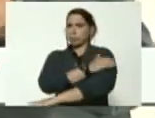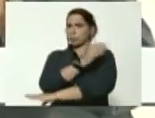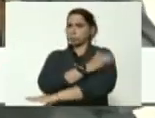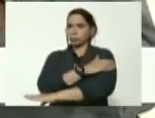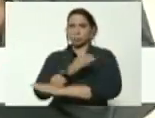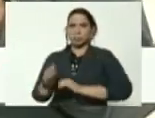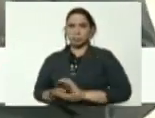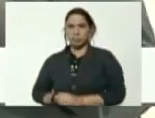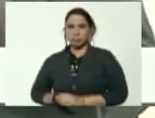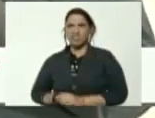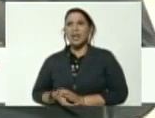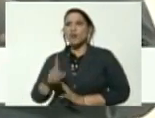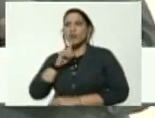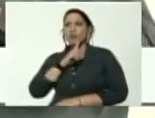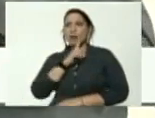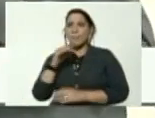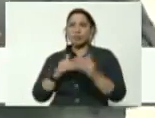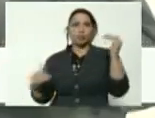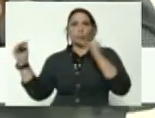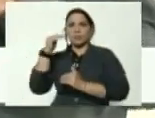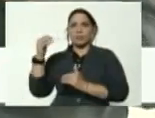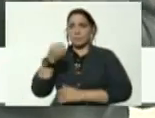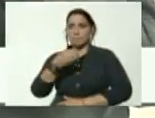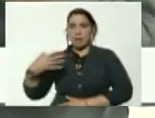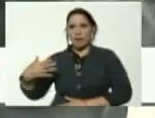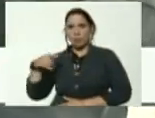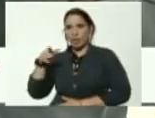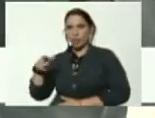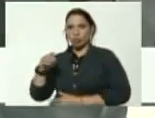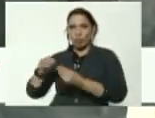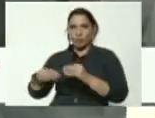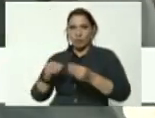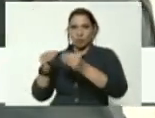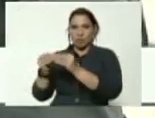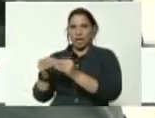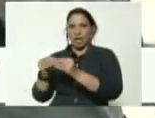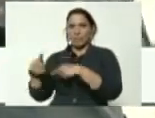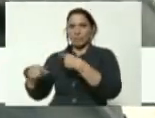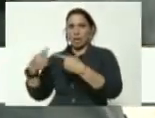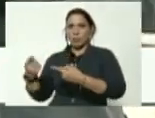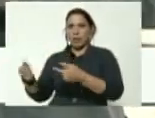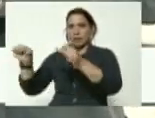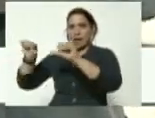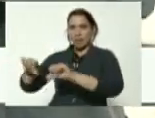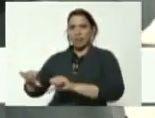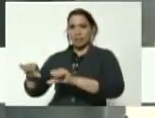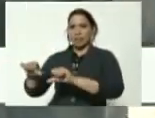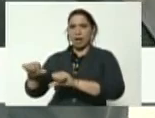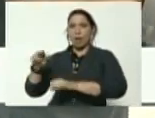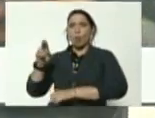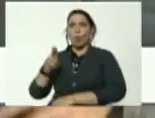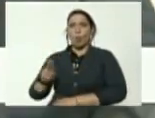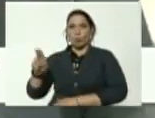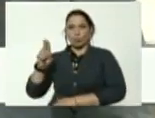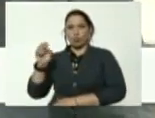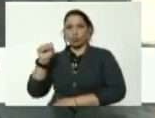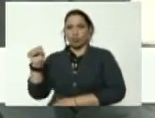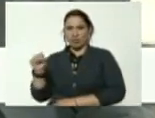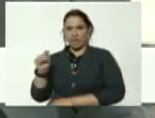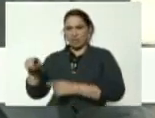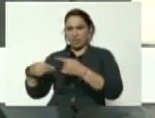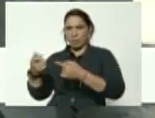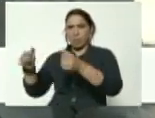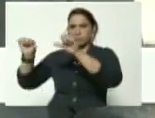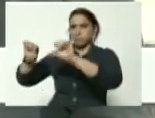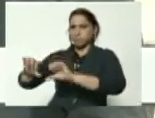supremacistas blancos. Eso es algo que se empieza a configurar muchísimo, sobre todo después de la caída de la Unión Soviética y lo que es el descalabro